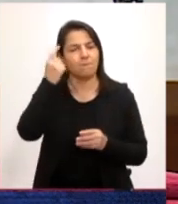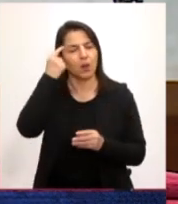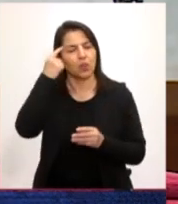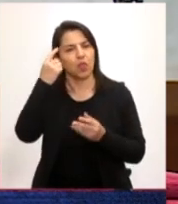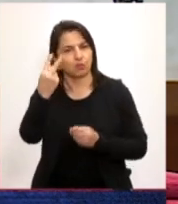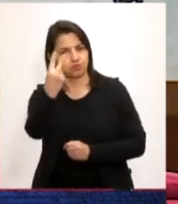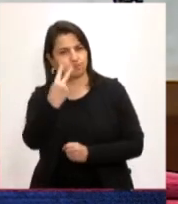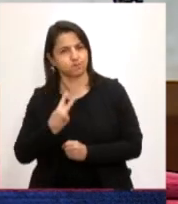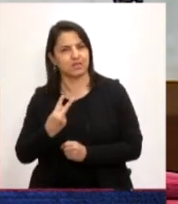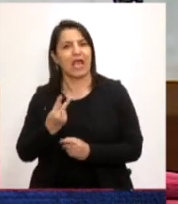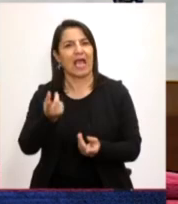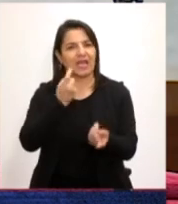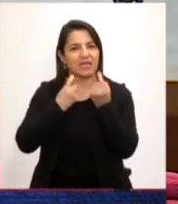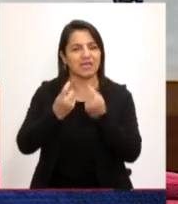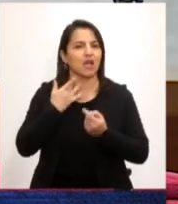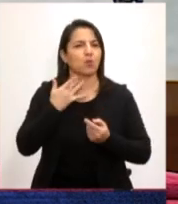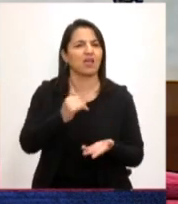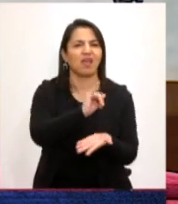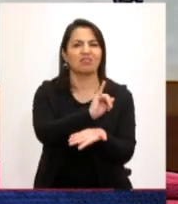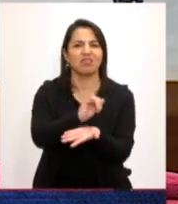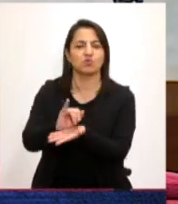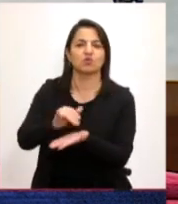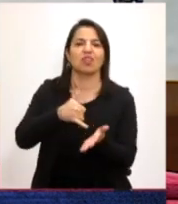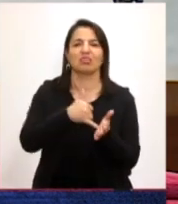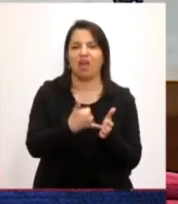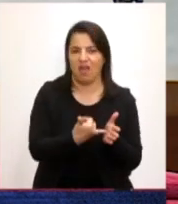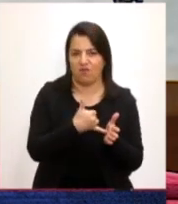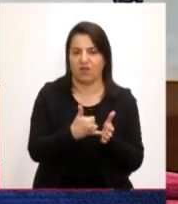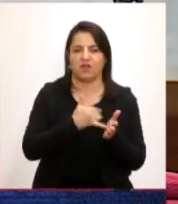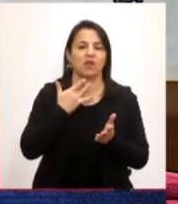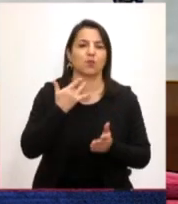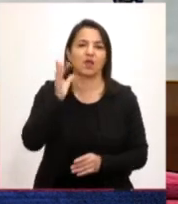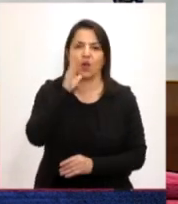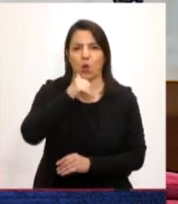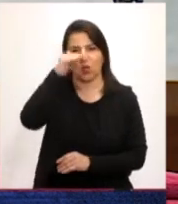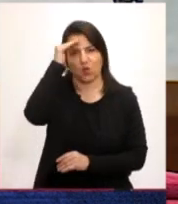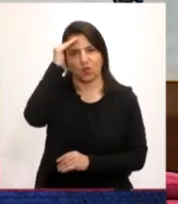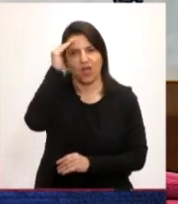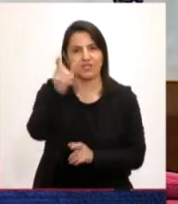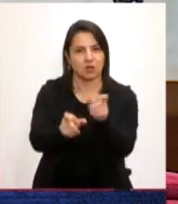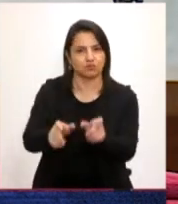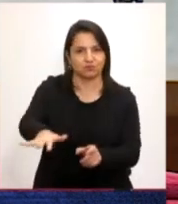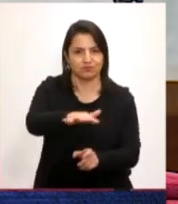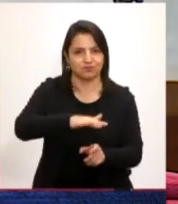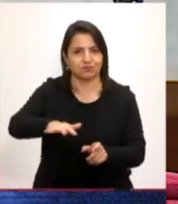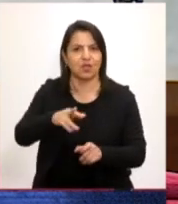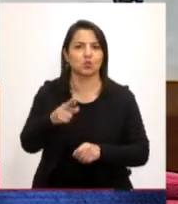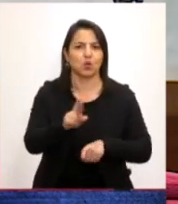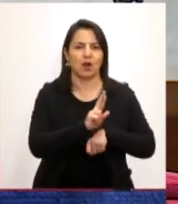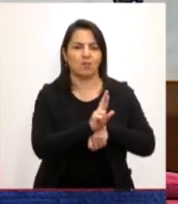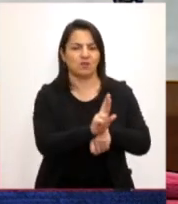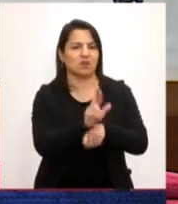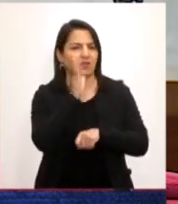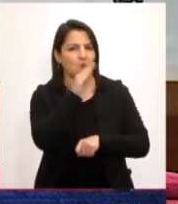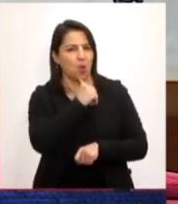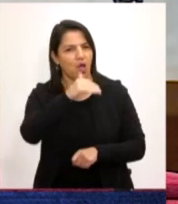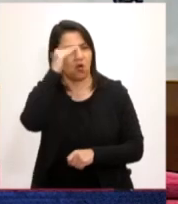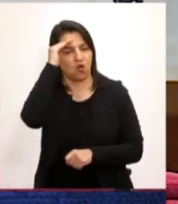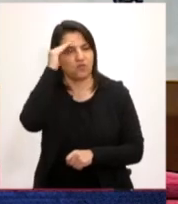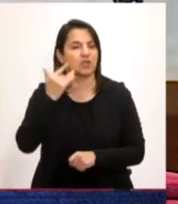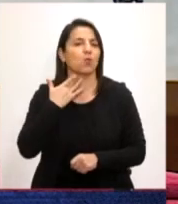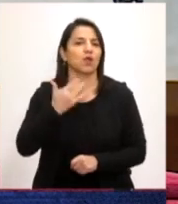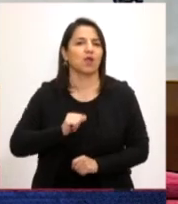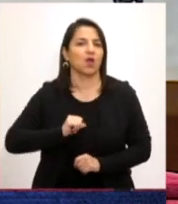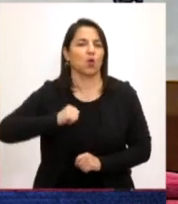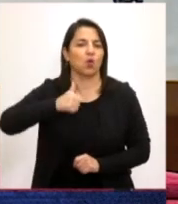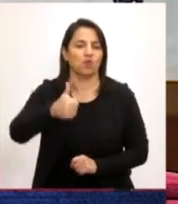las instituciones hoy se debilitan? ¿Por qué existe tanta desconfianza de la ciudadanía hacia sus representantes? ¿Por qué una parte de la juventud y las